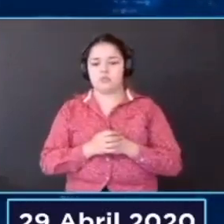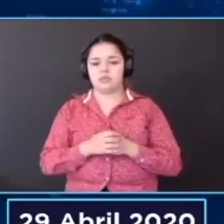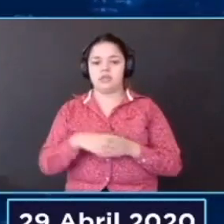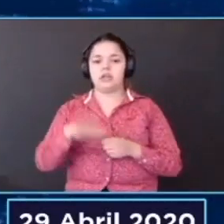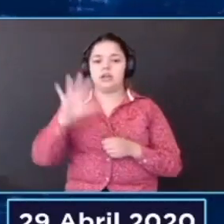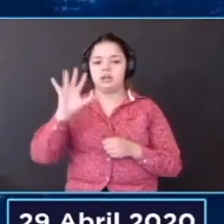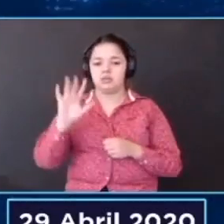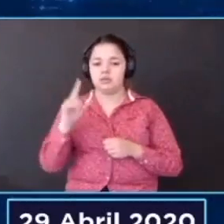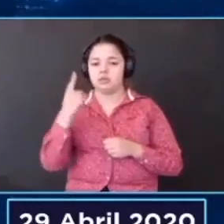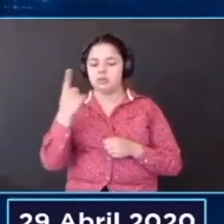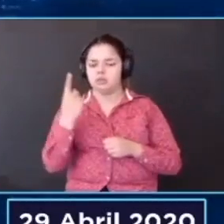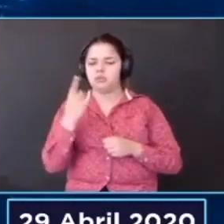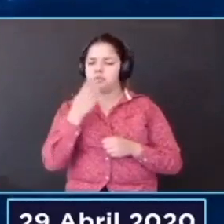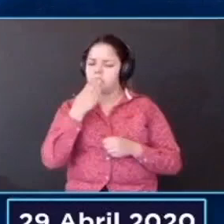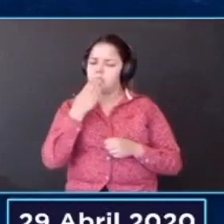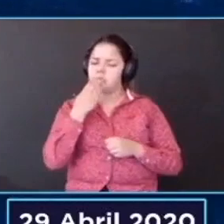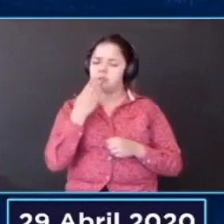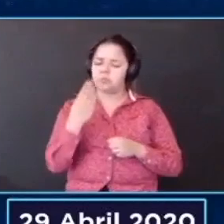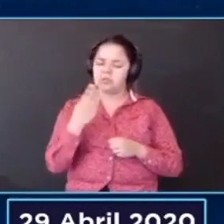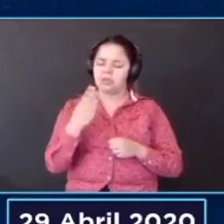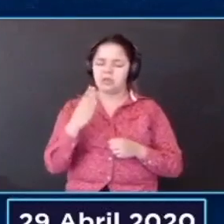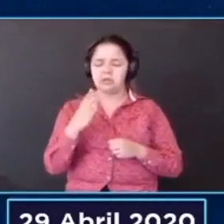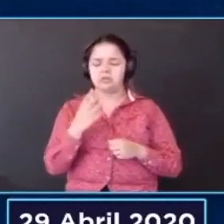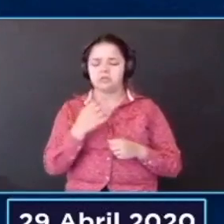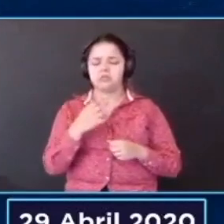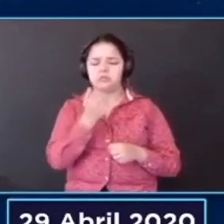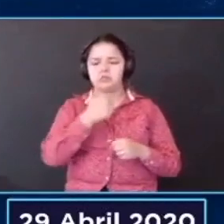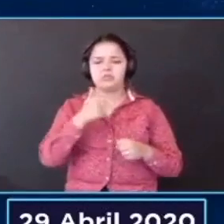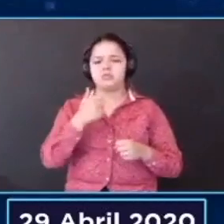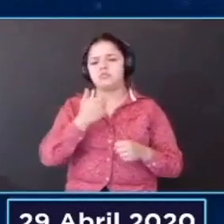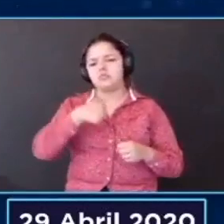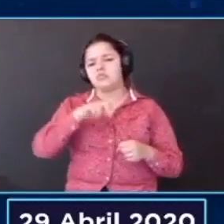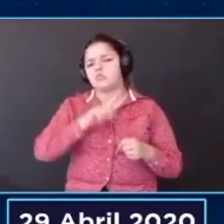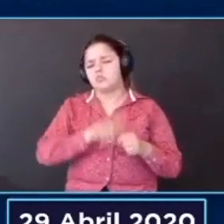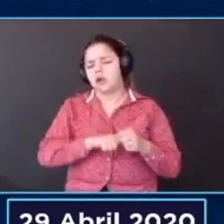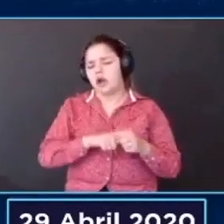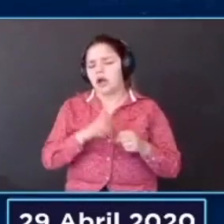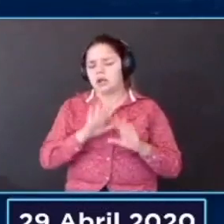51 están estables, no están graves, no están tampoco intubados,